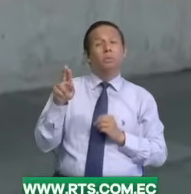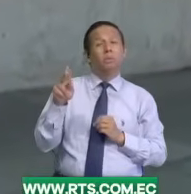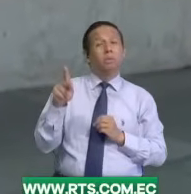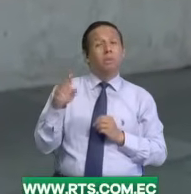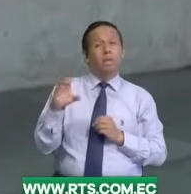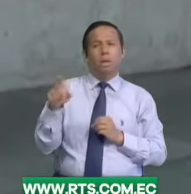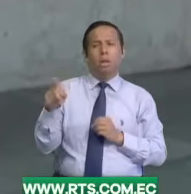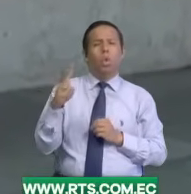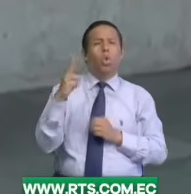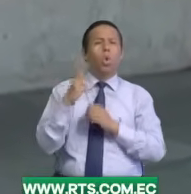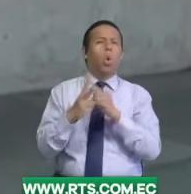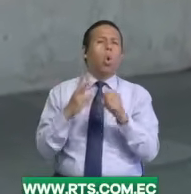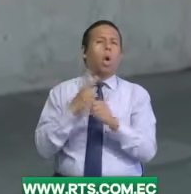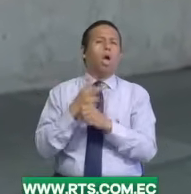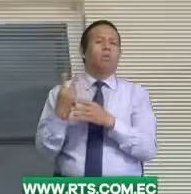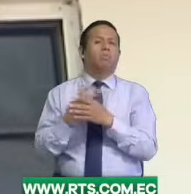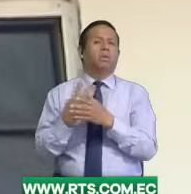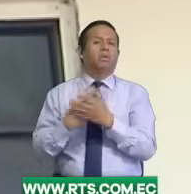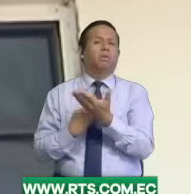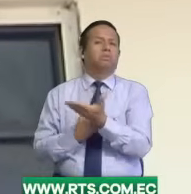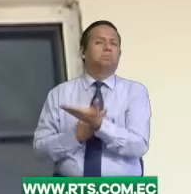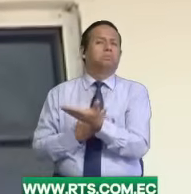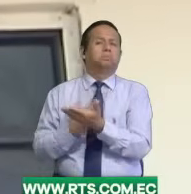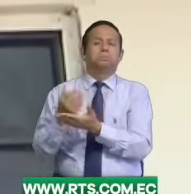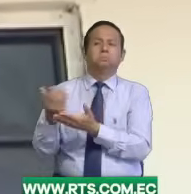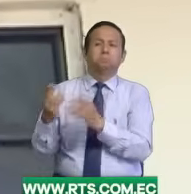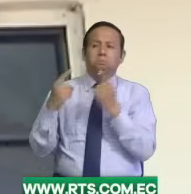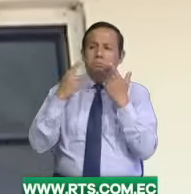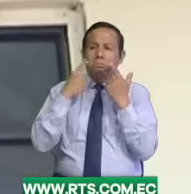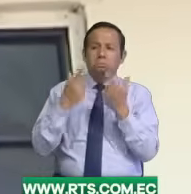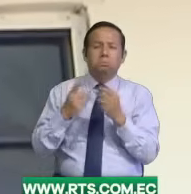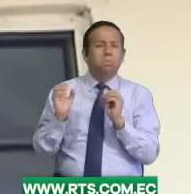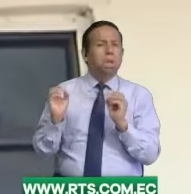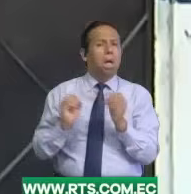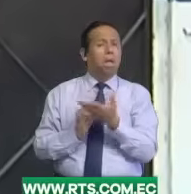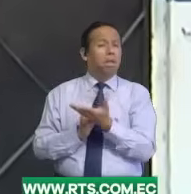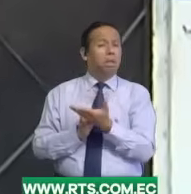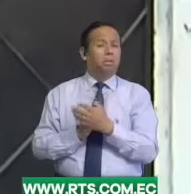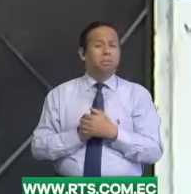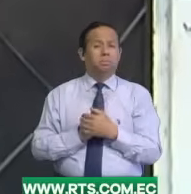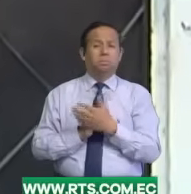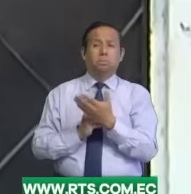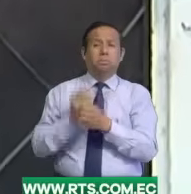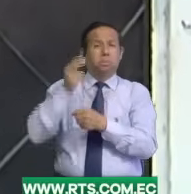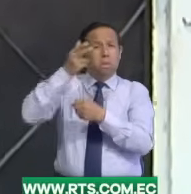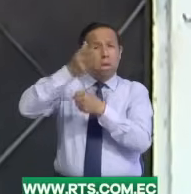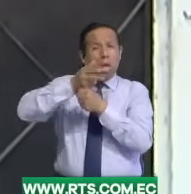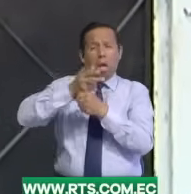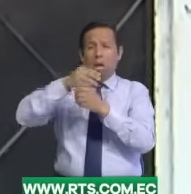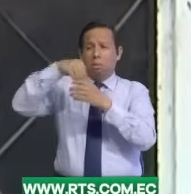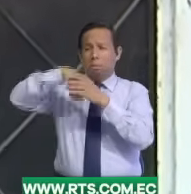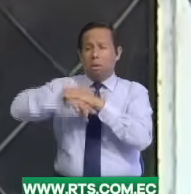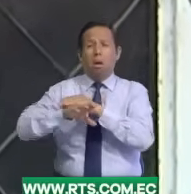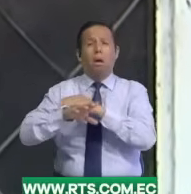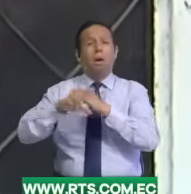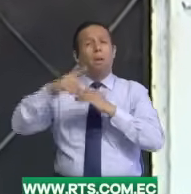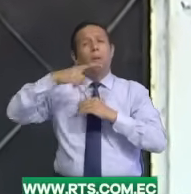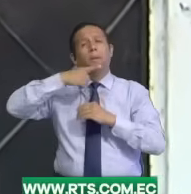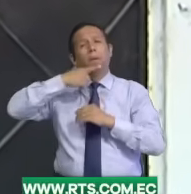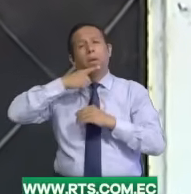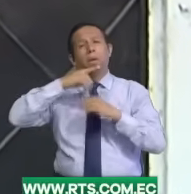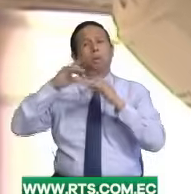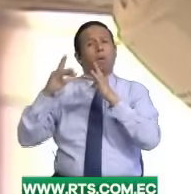más de 2 años, el tiempo que yo vengo aquí, ese UPC no hay nadie. Le pusieron cama, aire acondicionado,